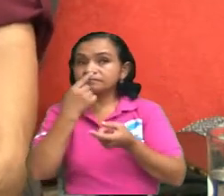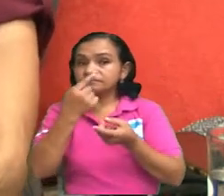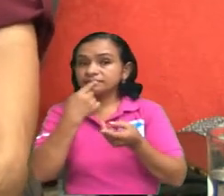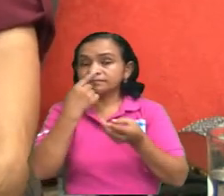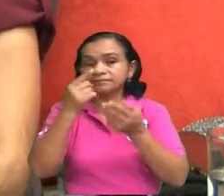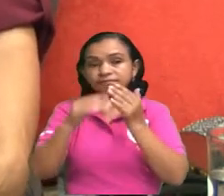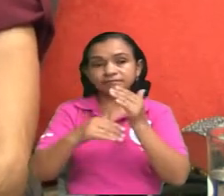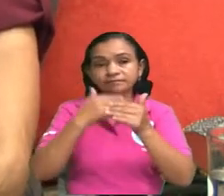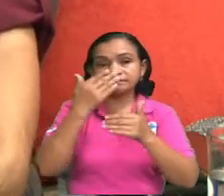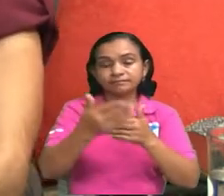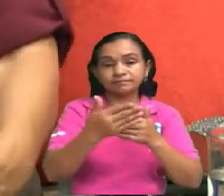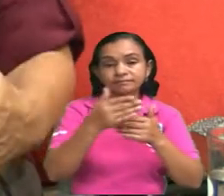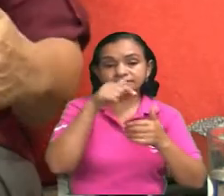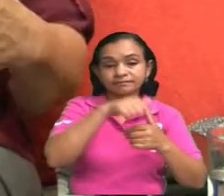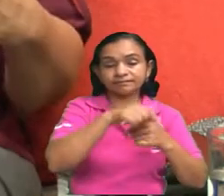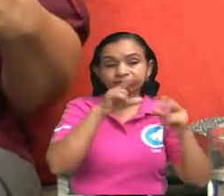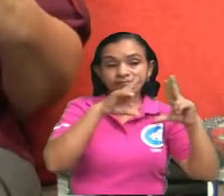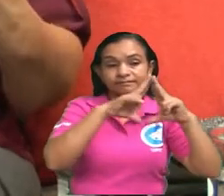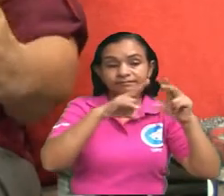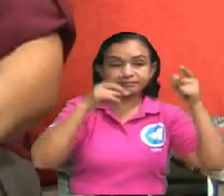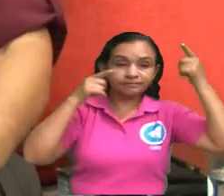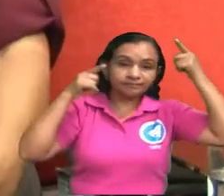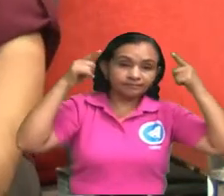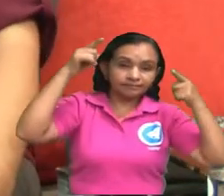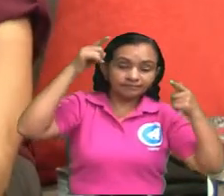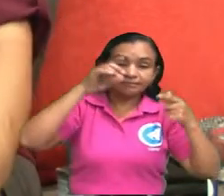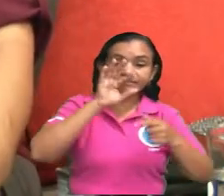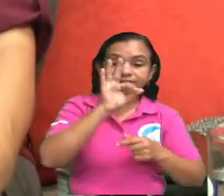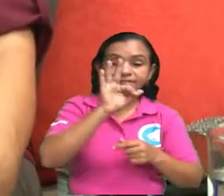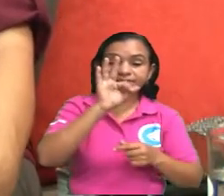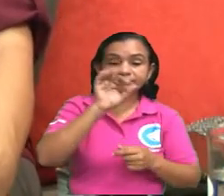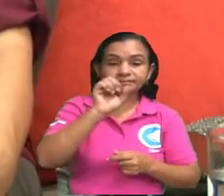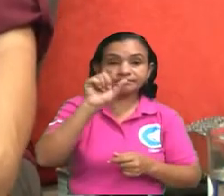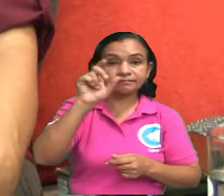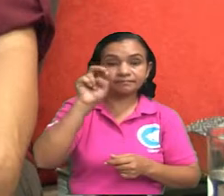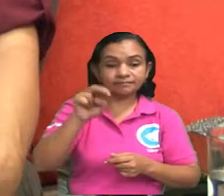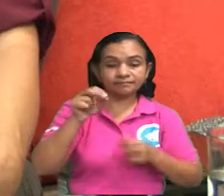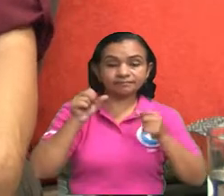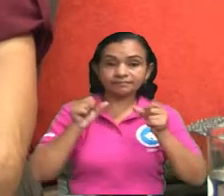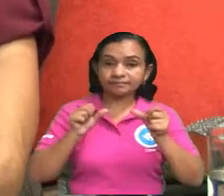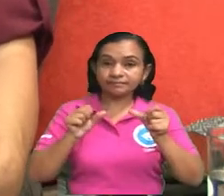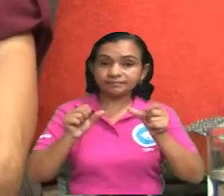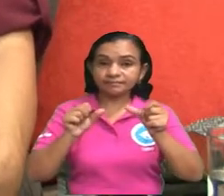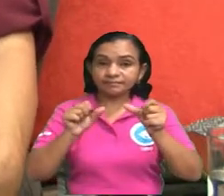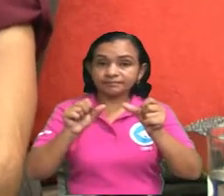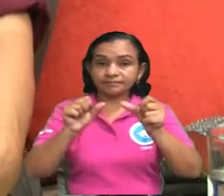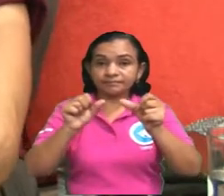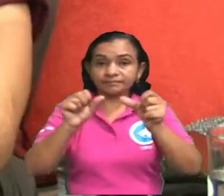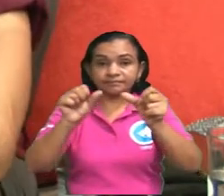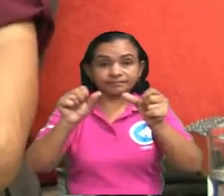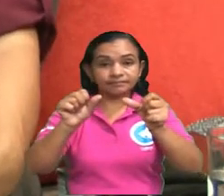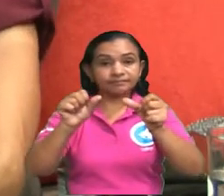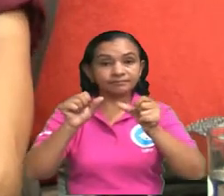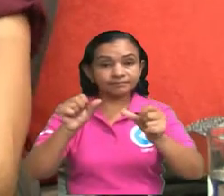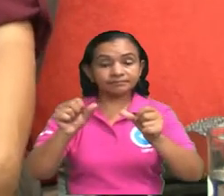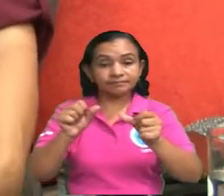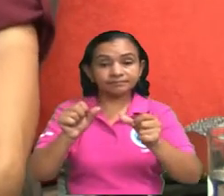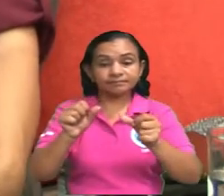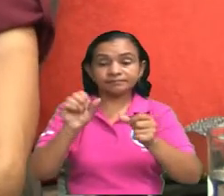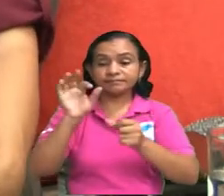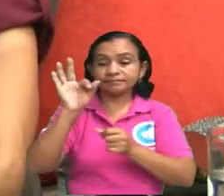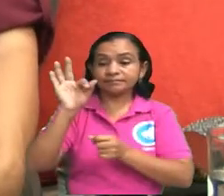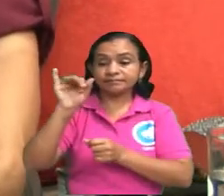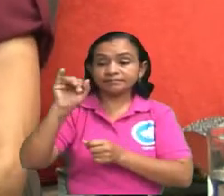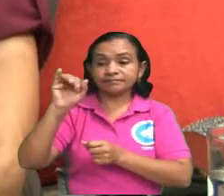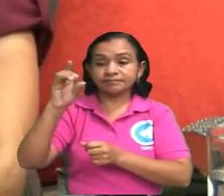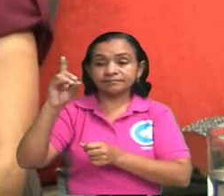se da la Revolución Popular Sandinista y continuamos en ese transitar, porque ambos, el comandante Fidel Castro